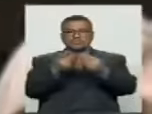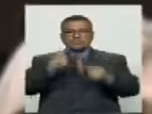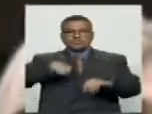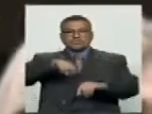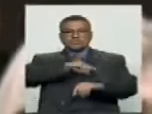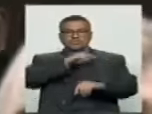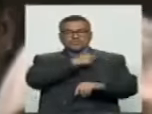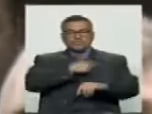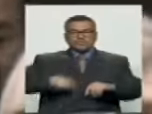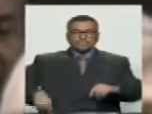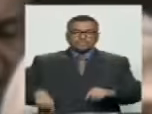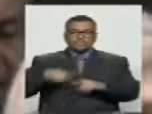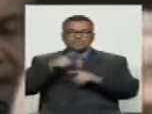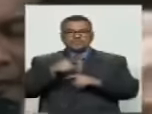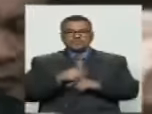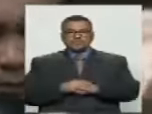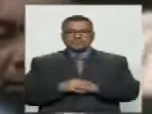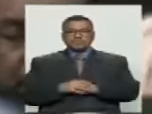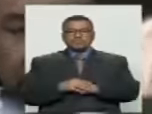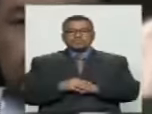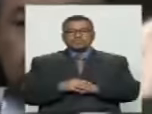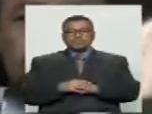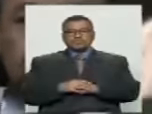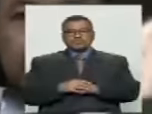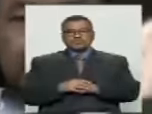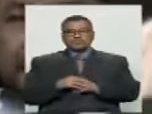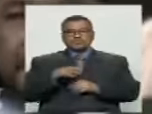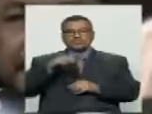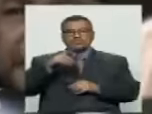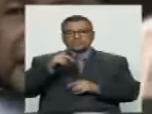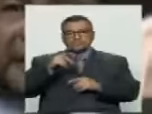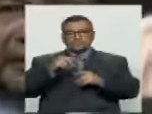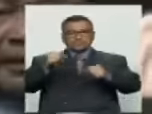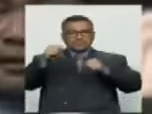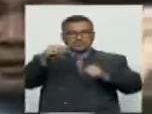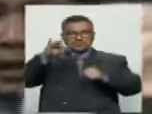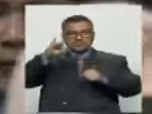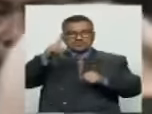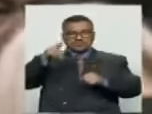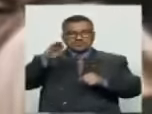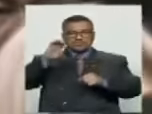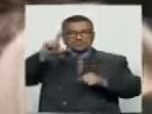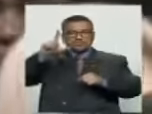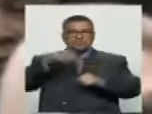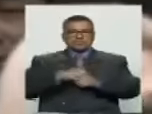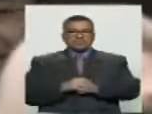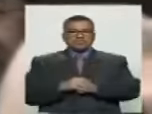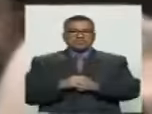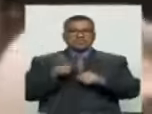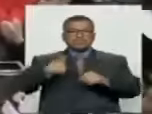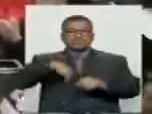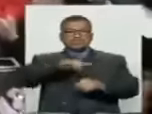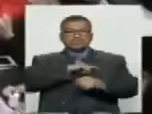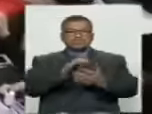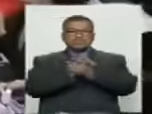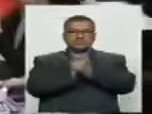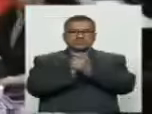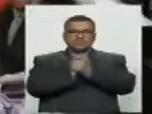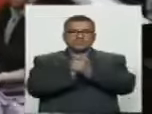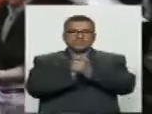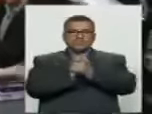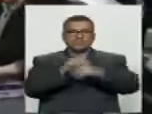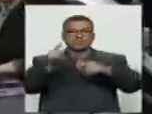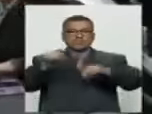nuestro presidente de Cuba, Miguel Díaz-Canel. ¡Que viva Fidel! ¡Que vivan los amigos del